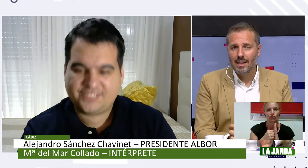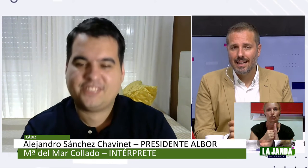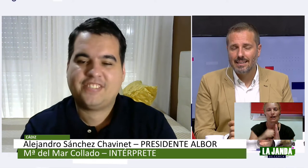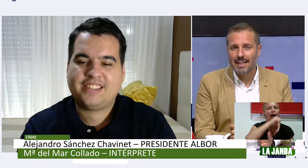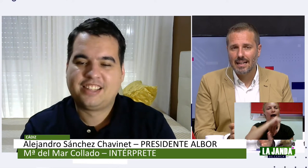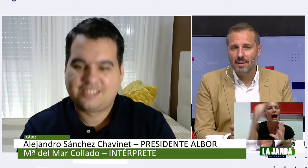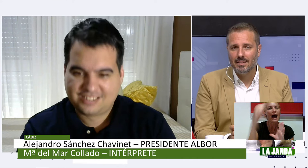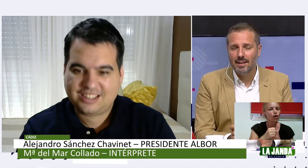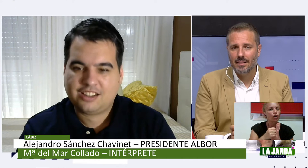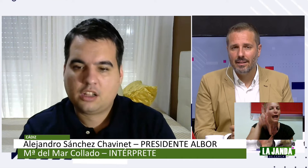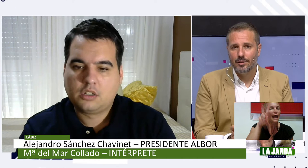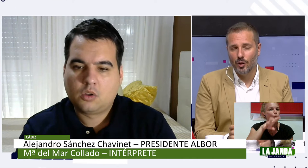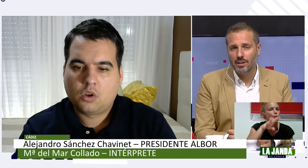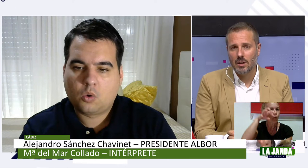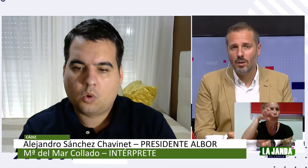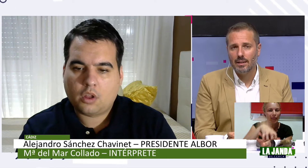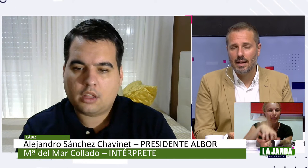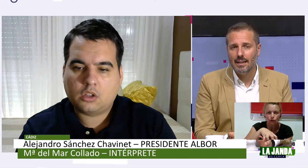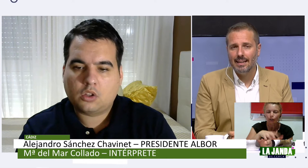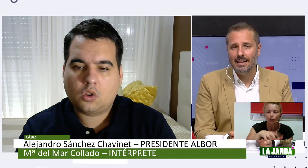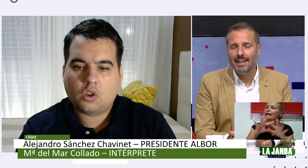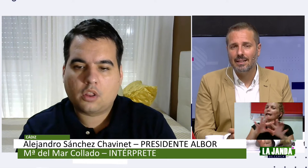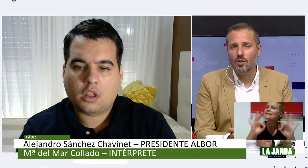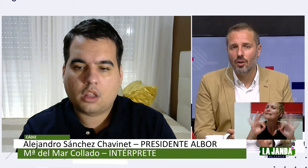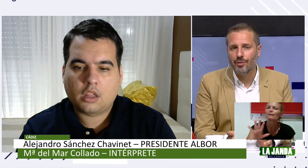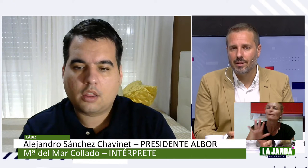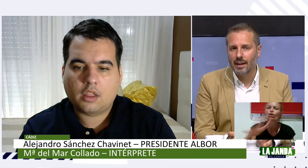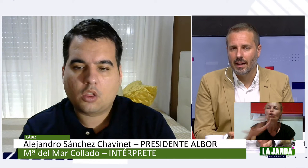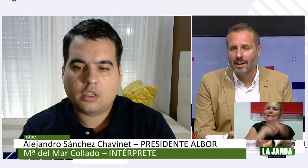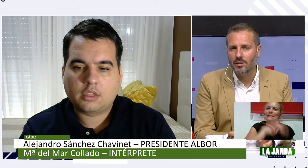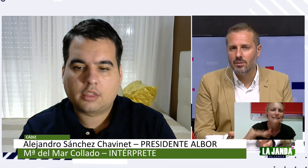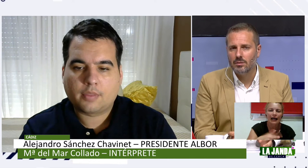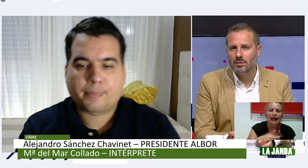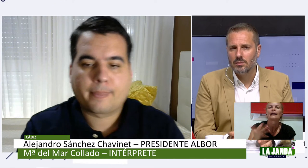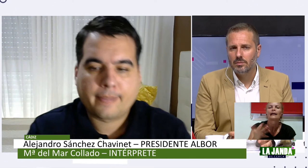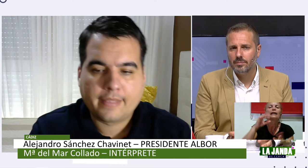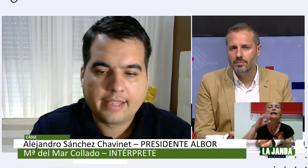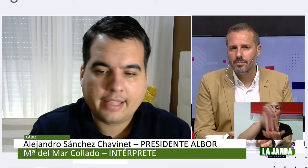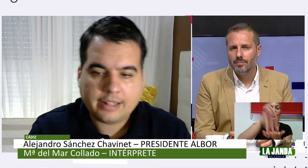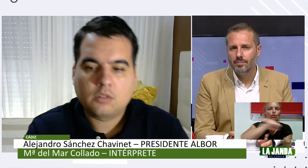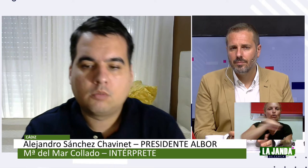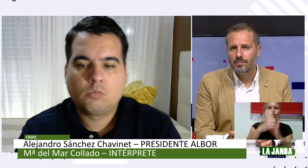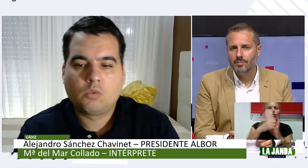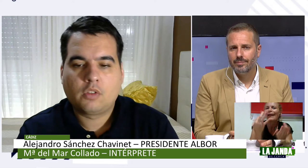centro que exactamente dónde se encuentra y qué es lo que ofrece, Alejandro.